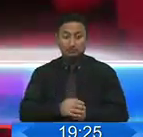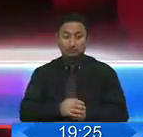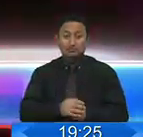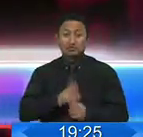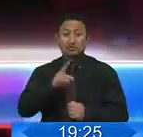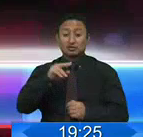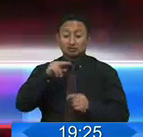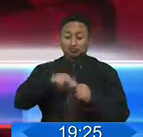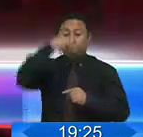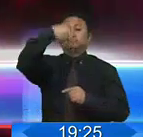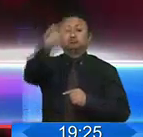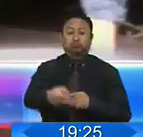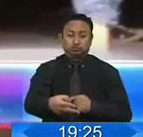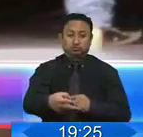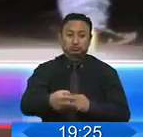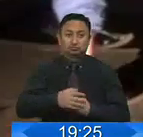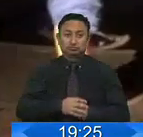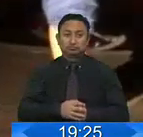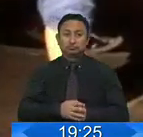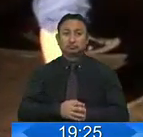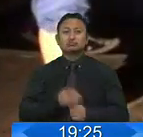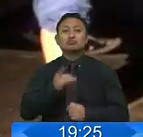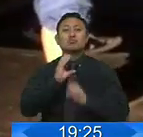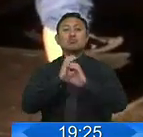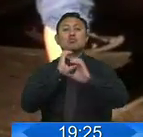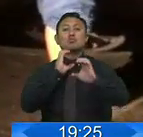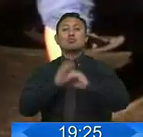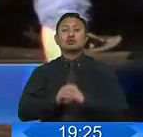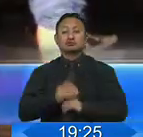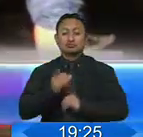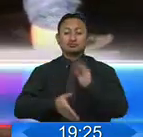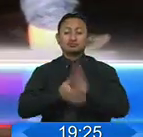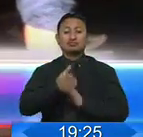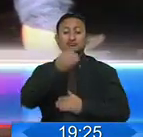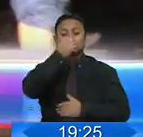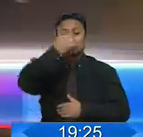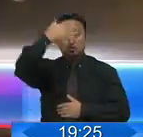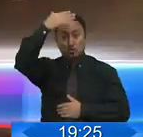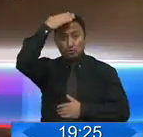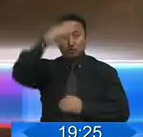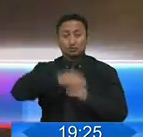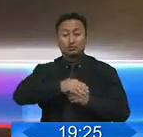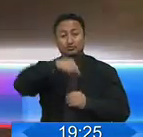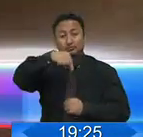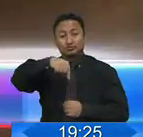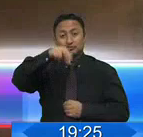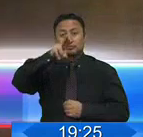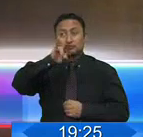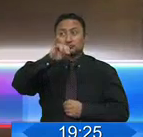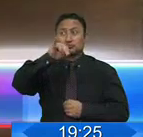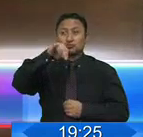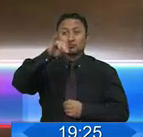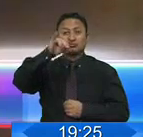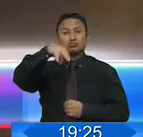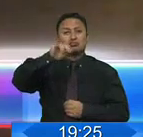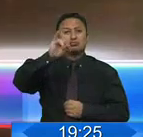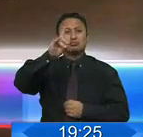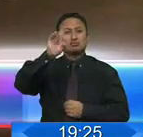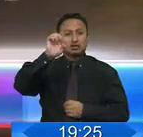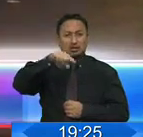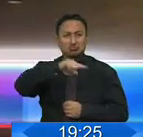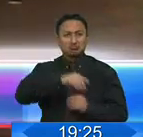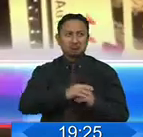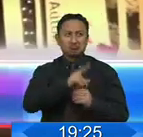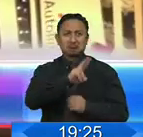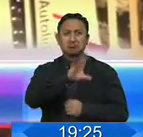voló hacia adelante. Un bus interprovincial que iba en sentido Santo Domingo-Quirindé, con alrededor de 25 pasajeros,